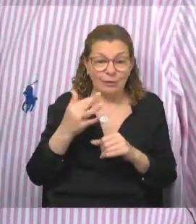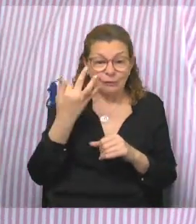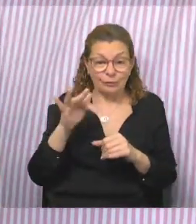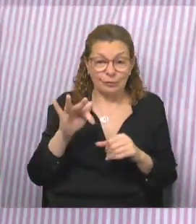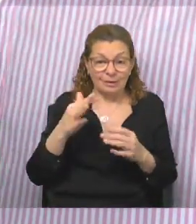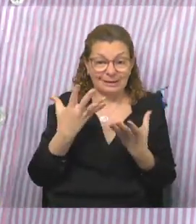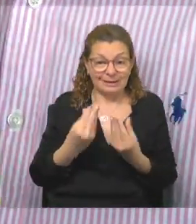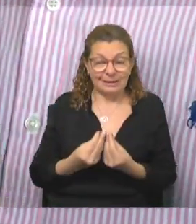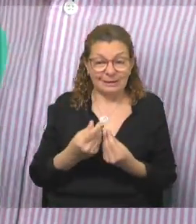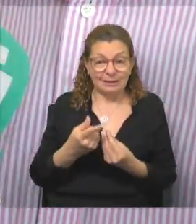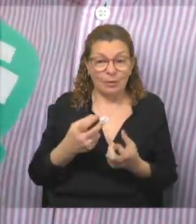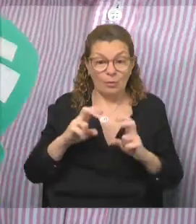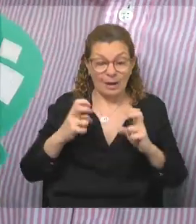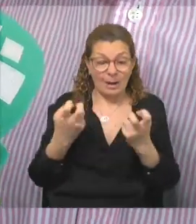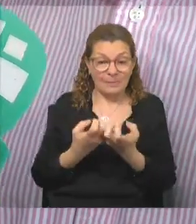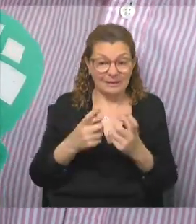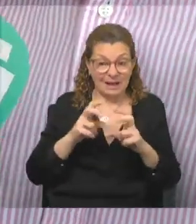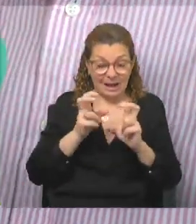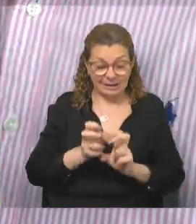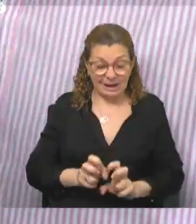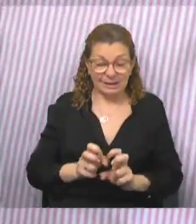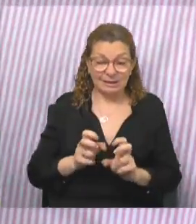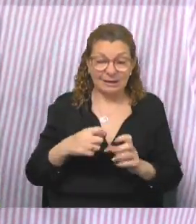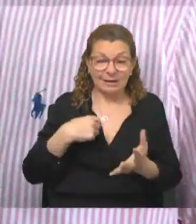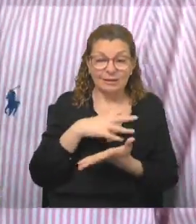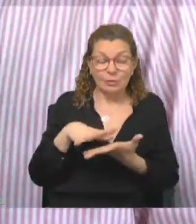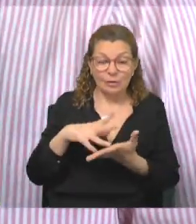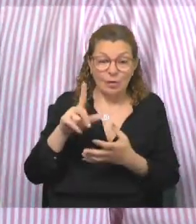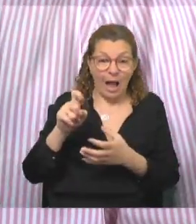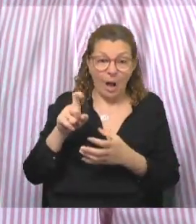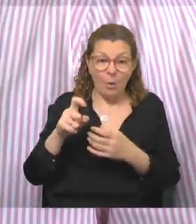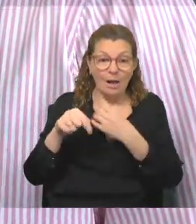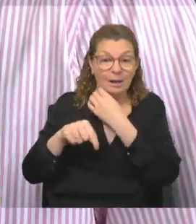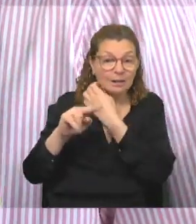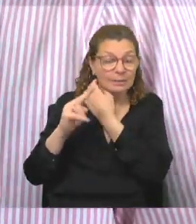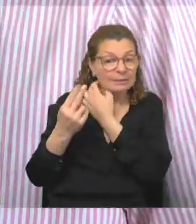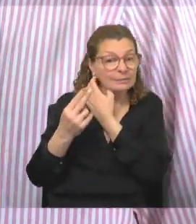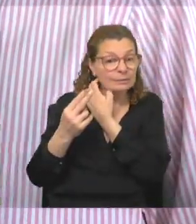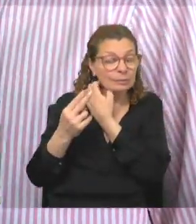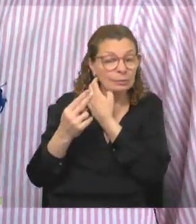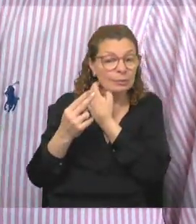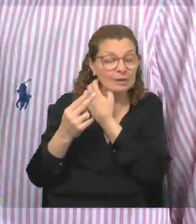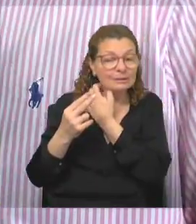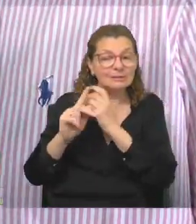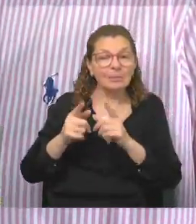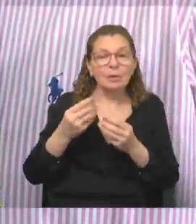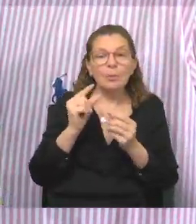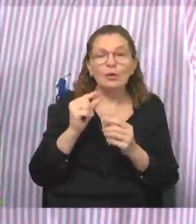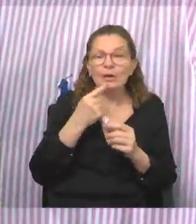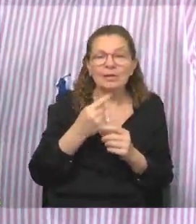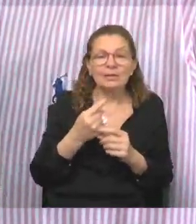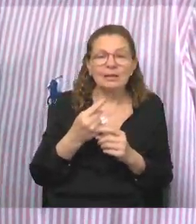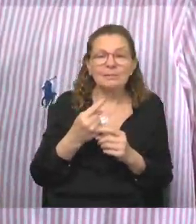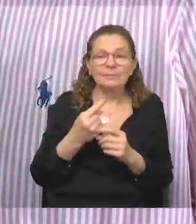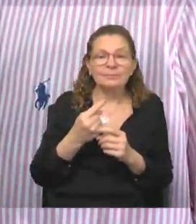sequía hay una mesa de anlis a hídrica del país y también está la mesa de de tendencias climáticas un poco lo que dicen es que